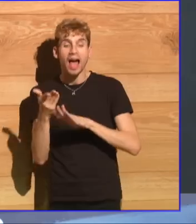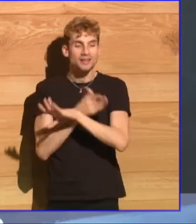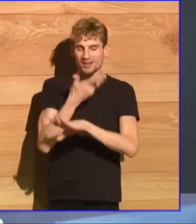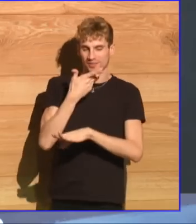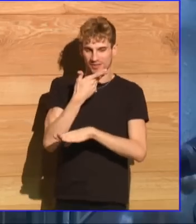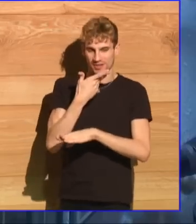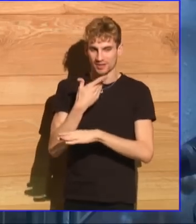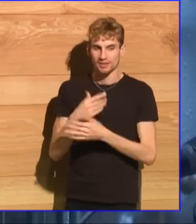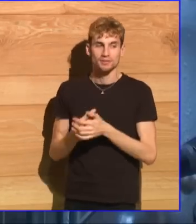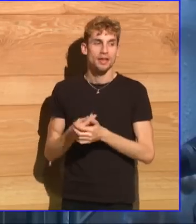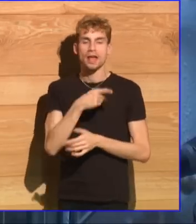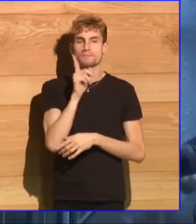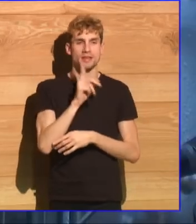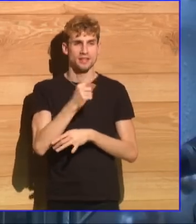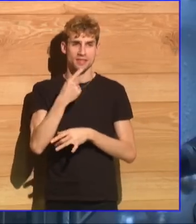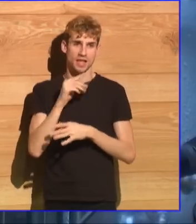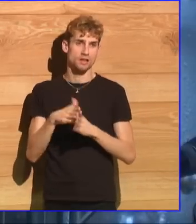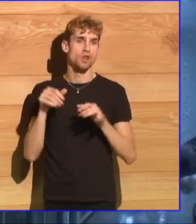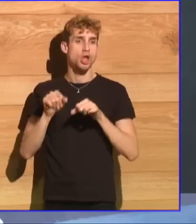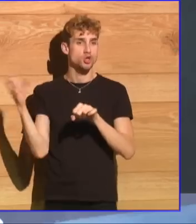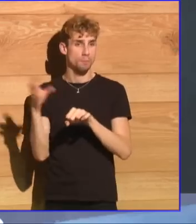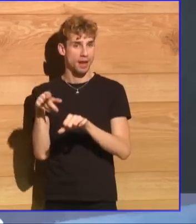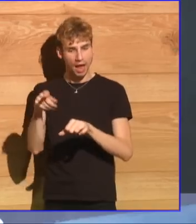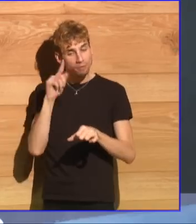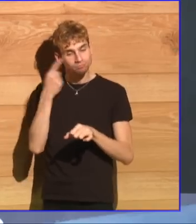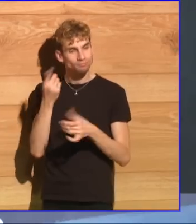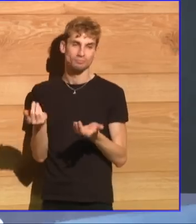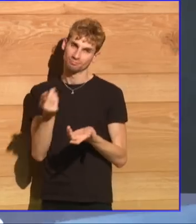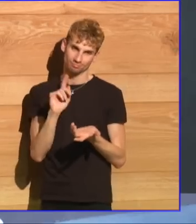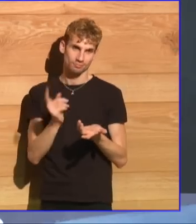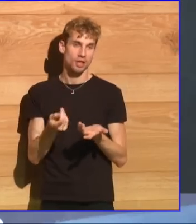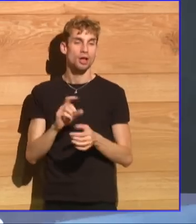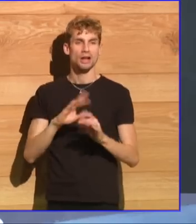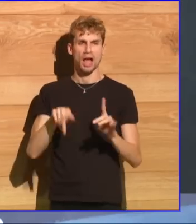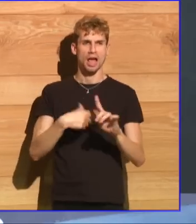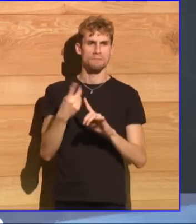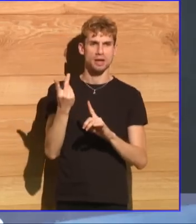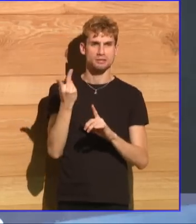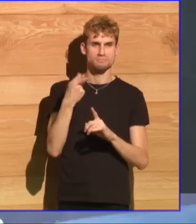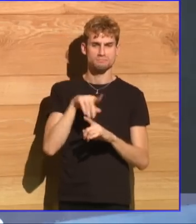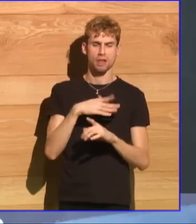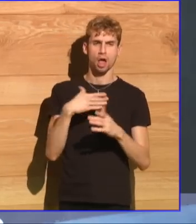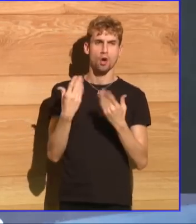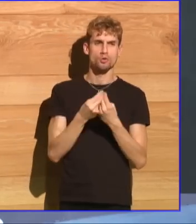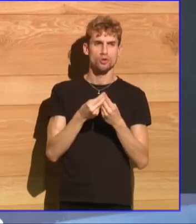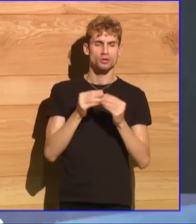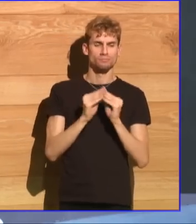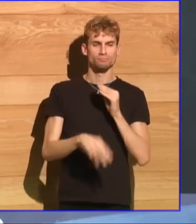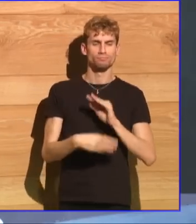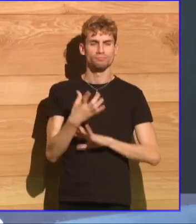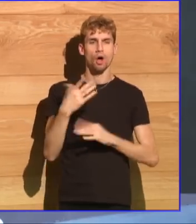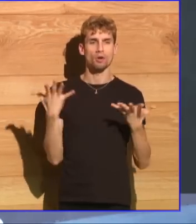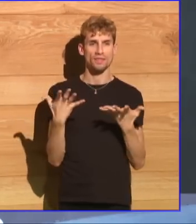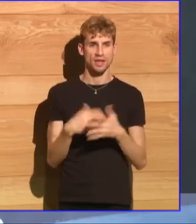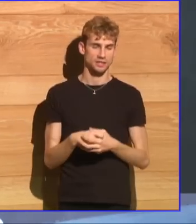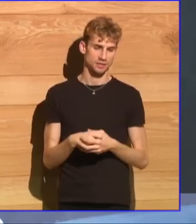ciertas... El miente, dice que se la encontró en un supermercado. es mentira. No. Además habían hecho juntos IAR, urgencias. Urgencias, sí.